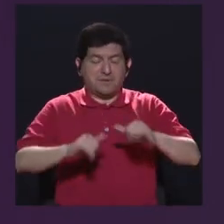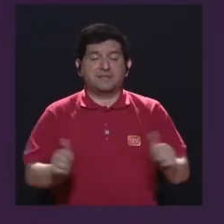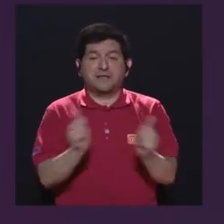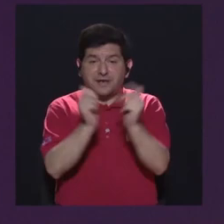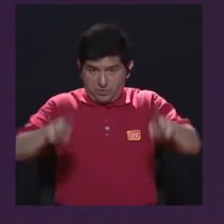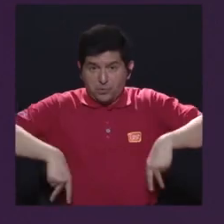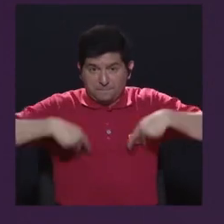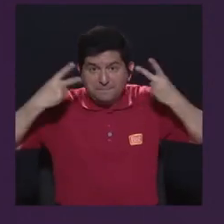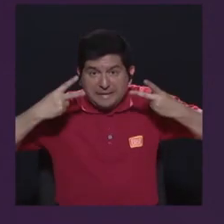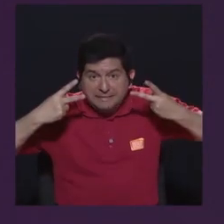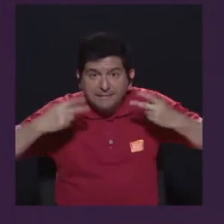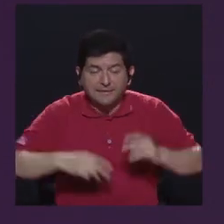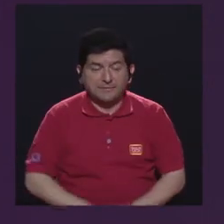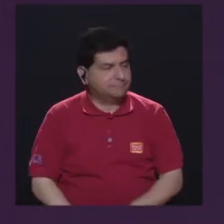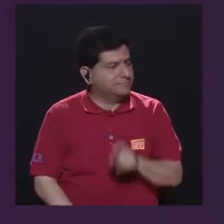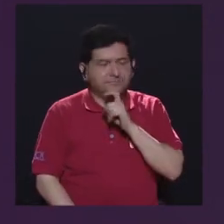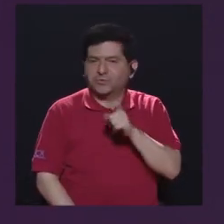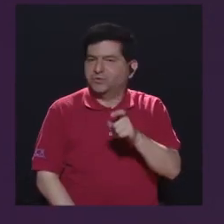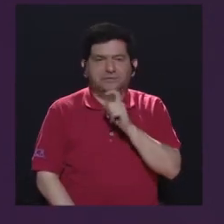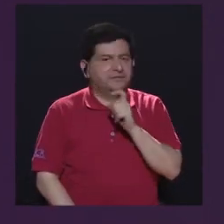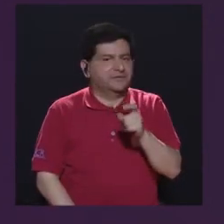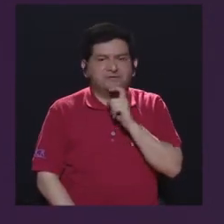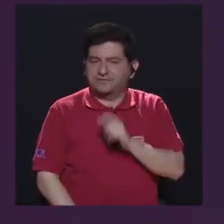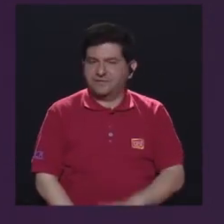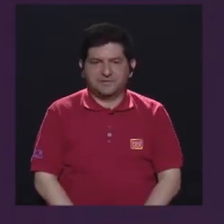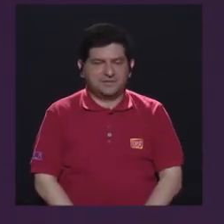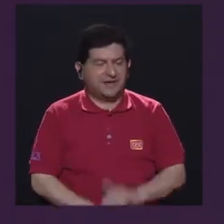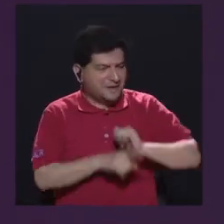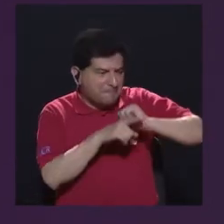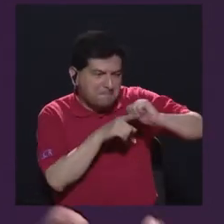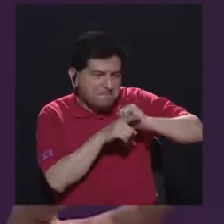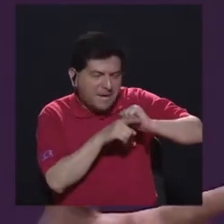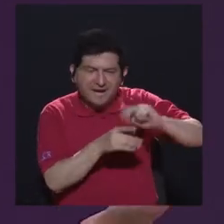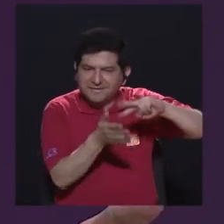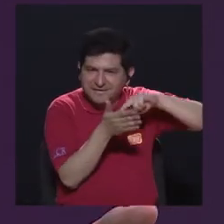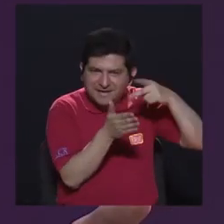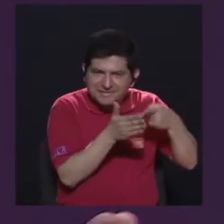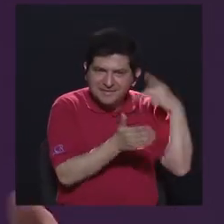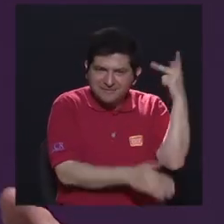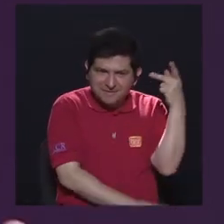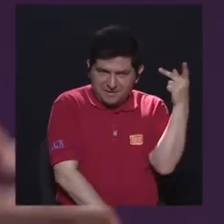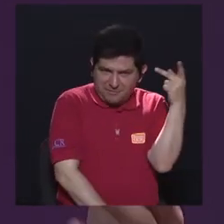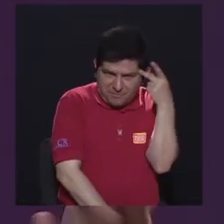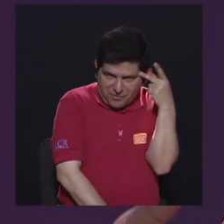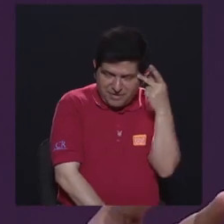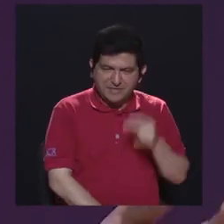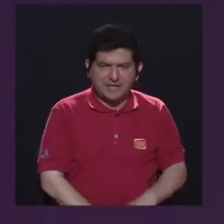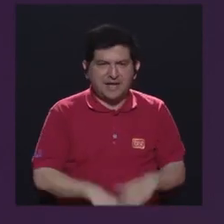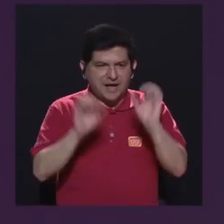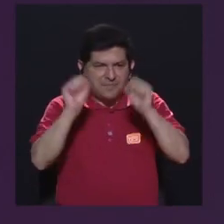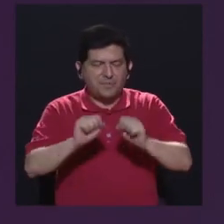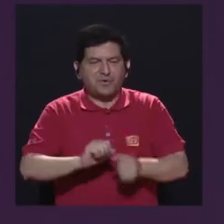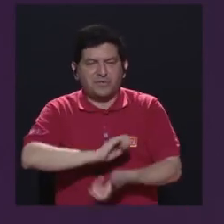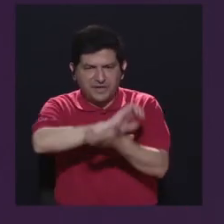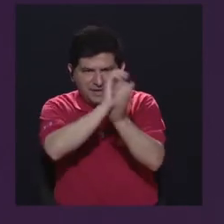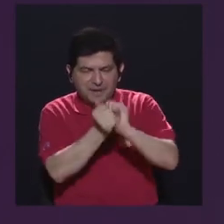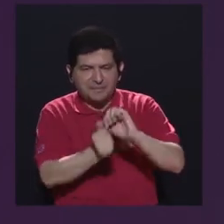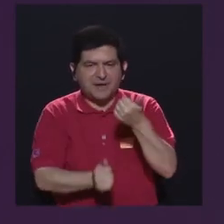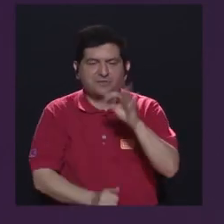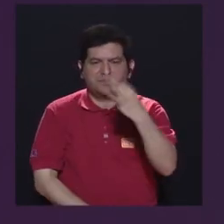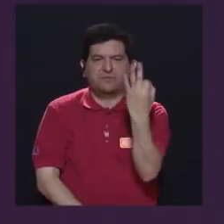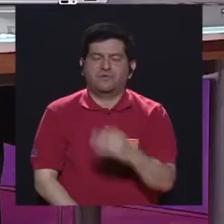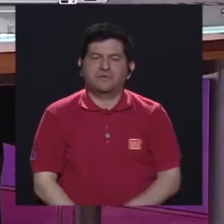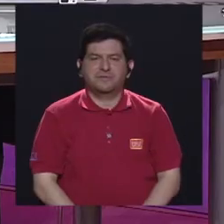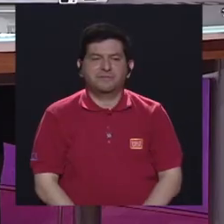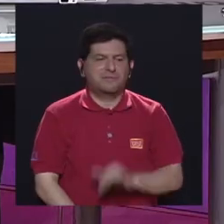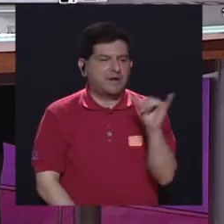sea, es muy difícil de que el ejercicio que implica política sea politizado en otros términos. Claro. Y